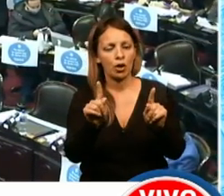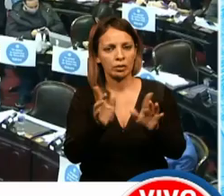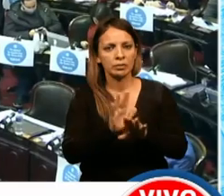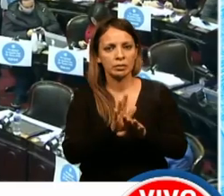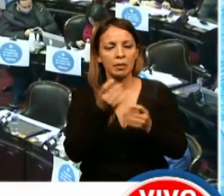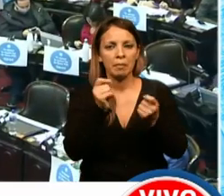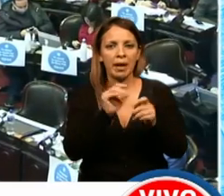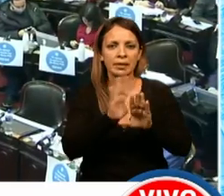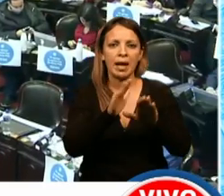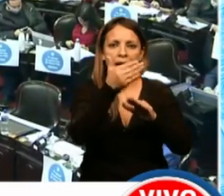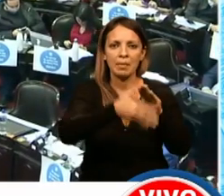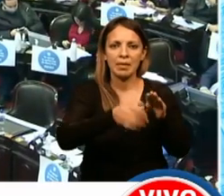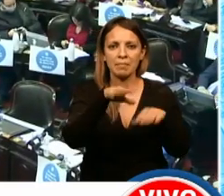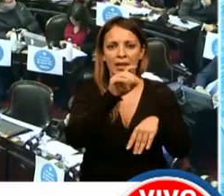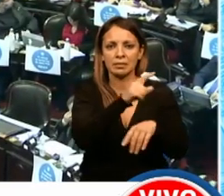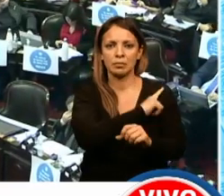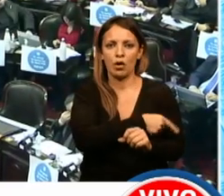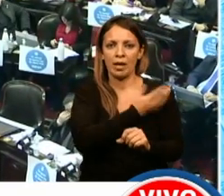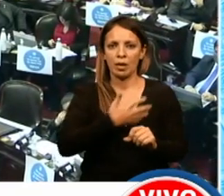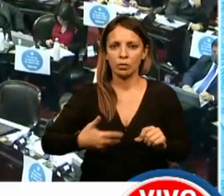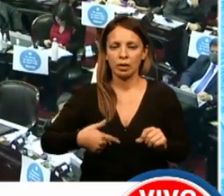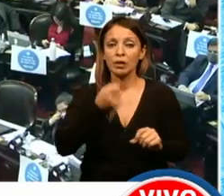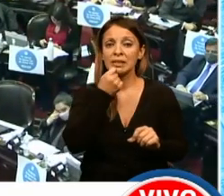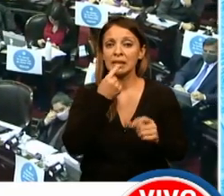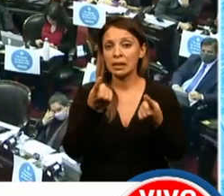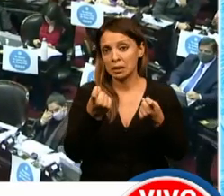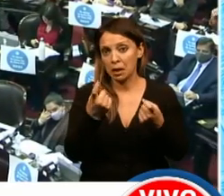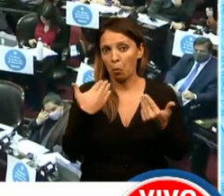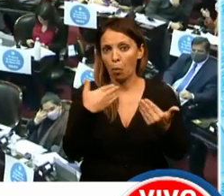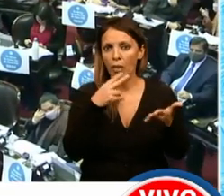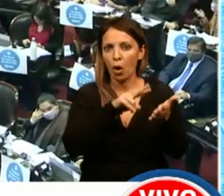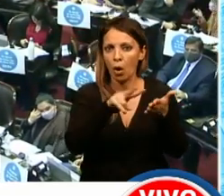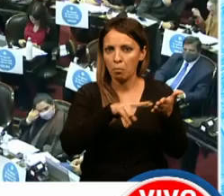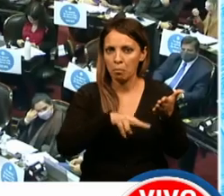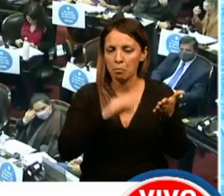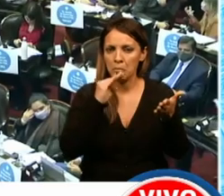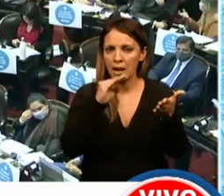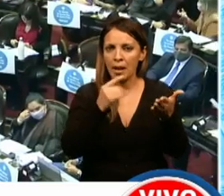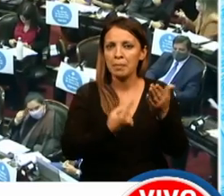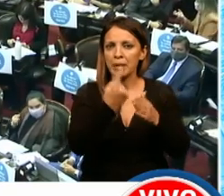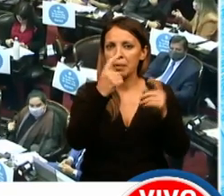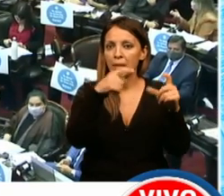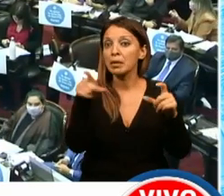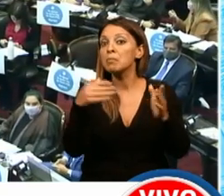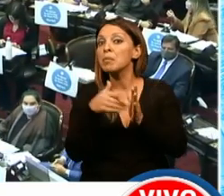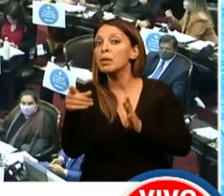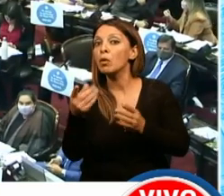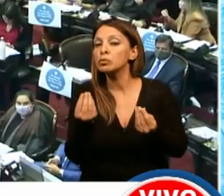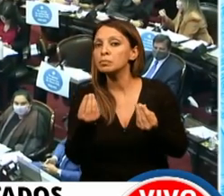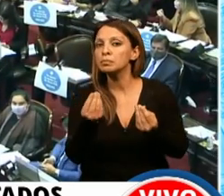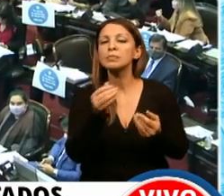aún la delegación del ejecutivo si hace falta leo cómo quedaría la primera parte presidente usted dirá